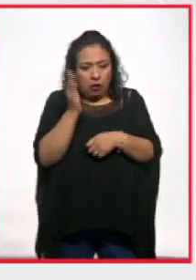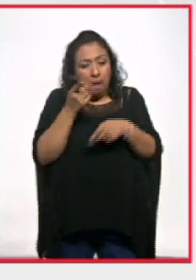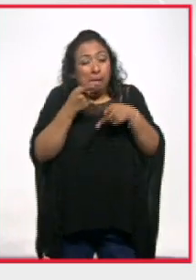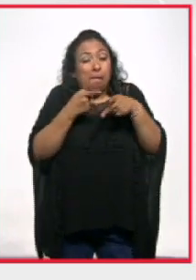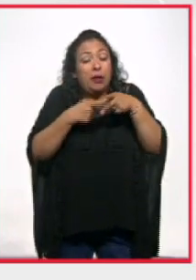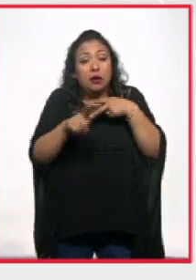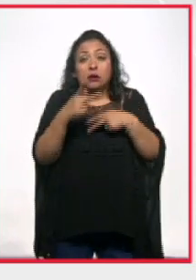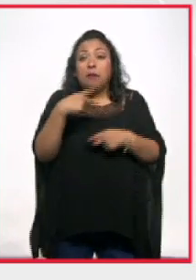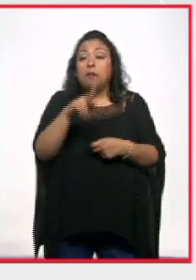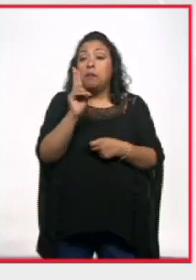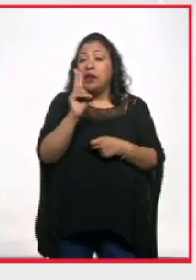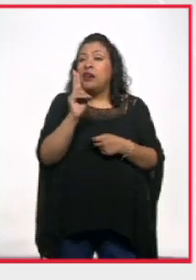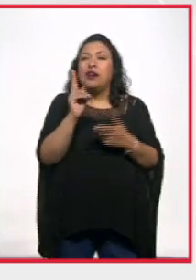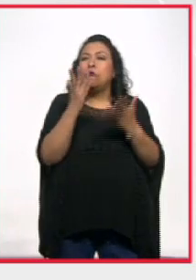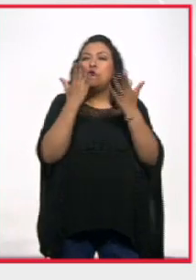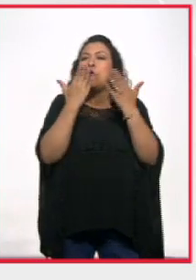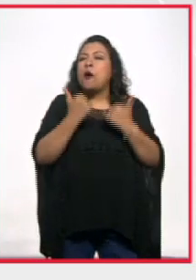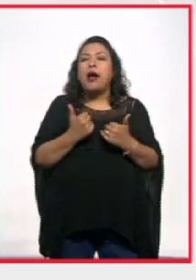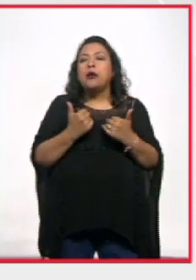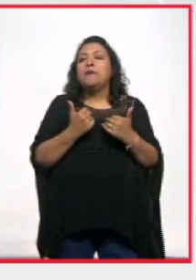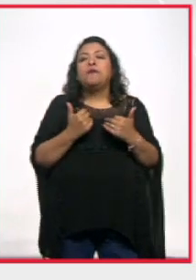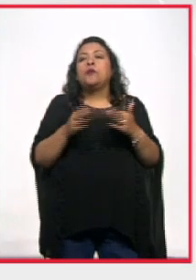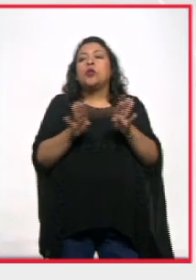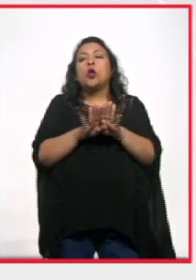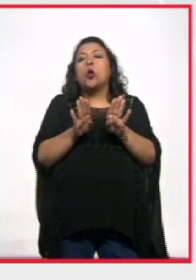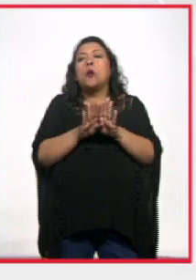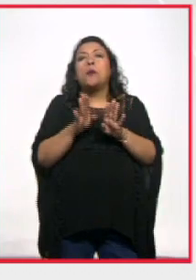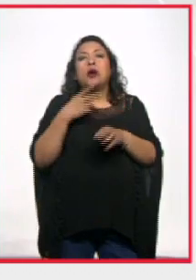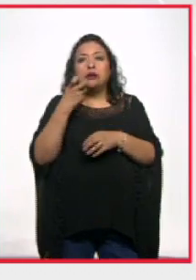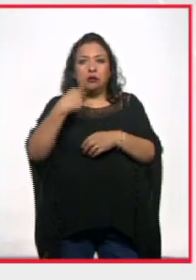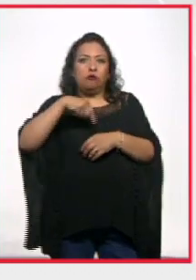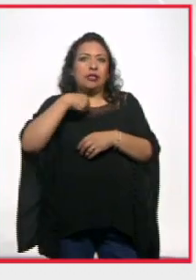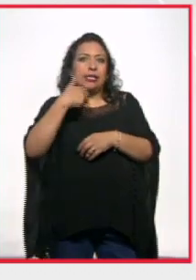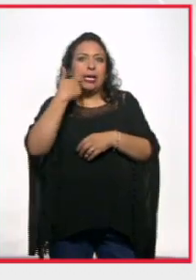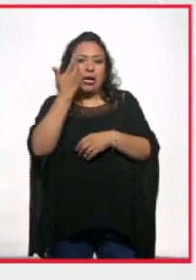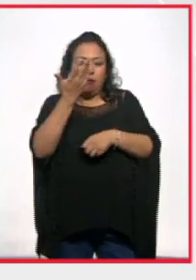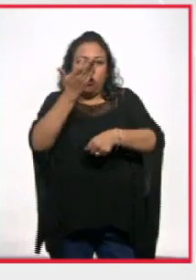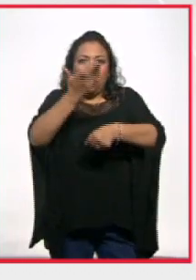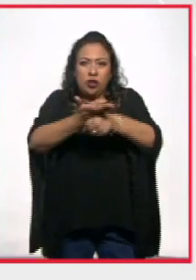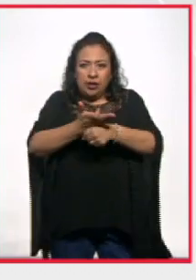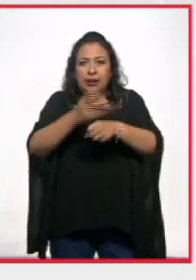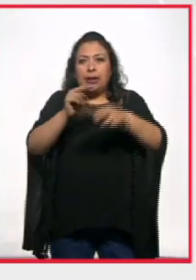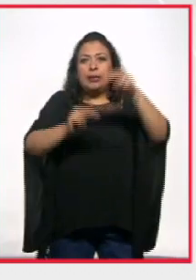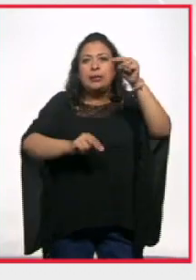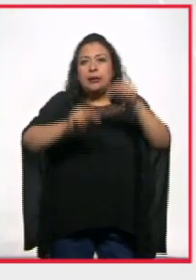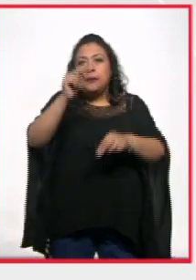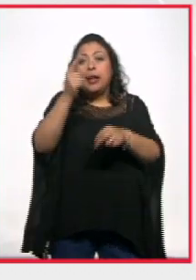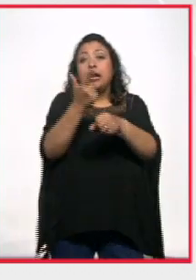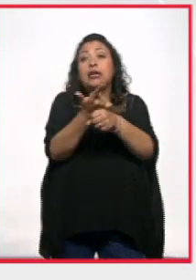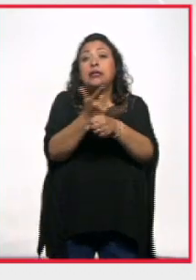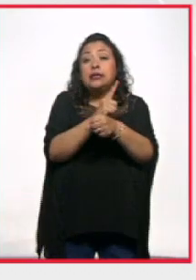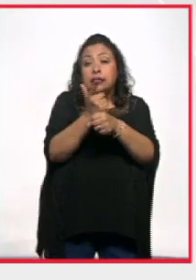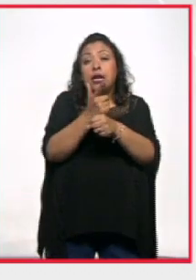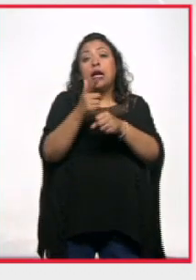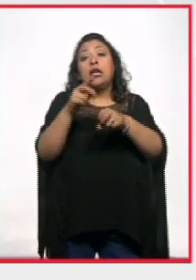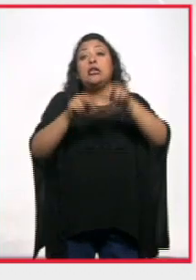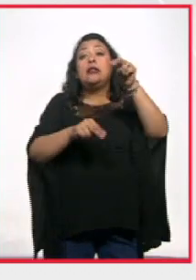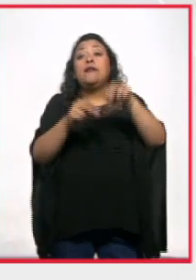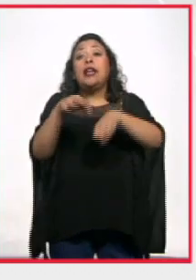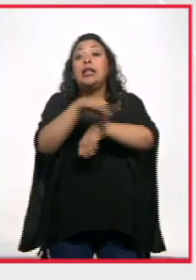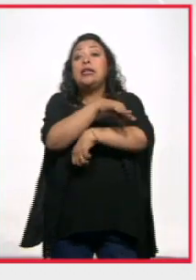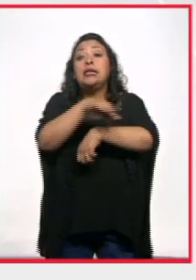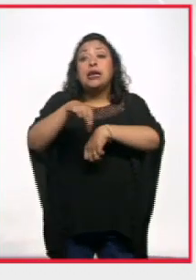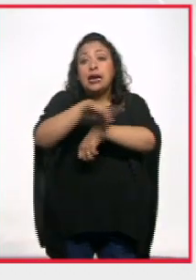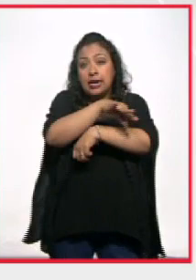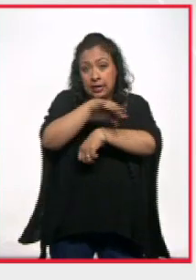pero no hay esta parte que es lo que queremos lograr, que desde ahorita, desde nivel licenciatura, desde nivel ingeniería,